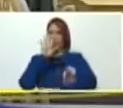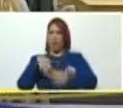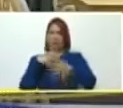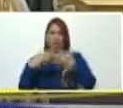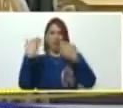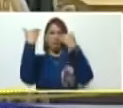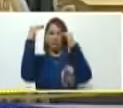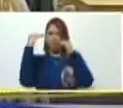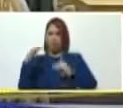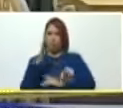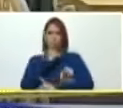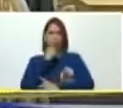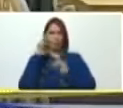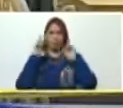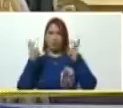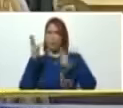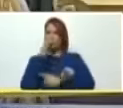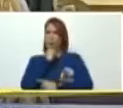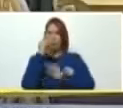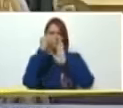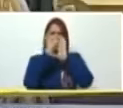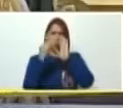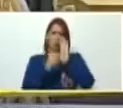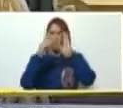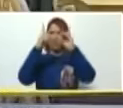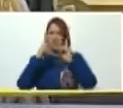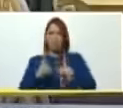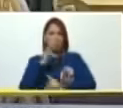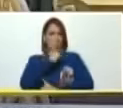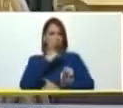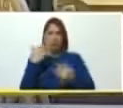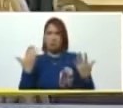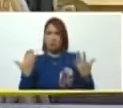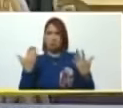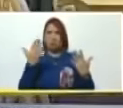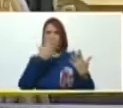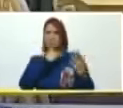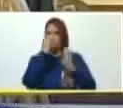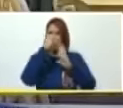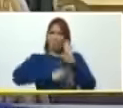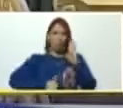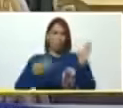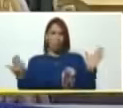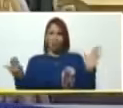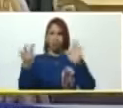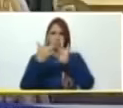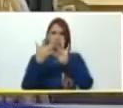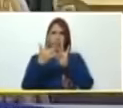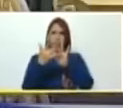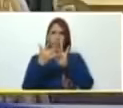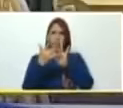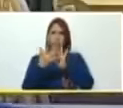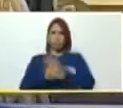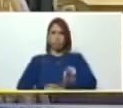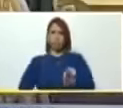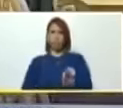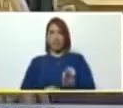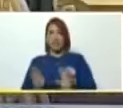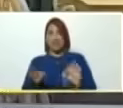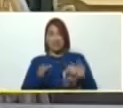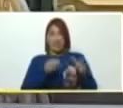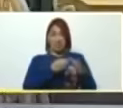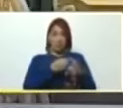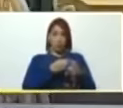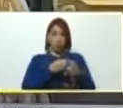tema, no tiene puntos de decisión, no tiene nada que vincule esa reunión a